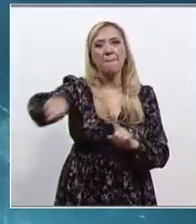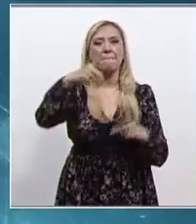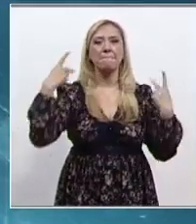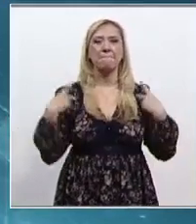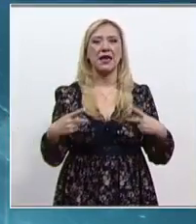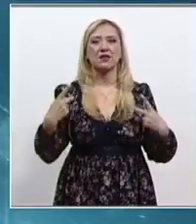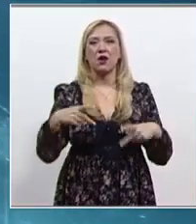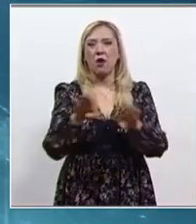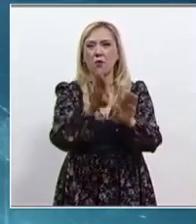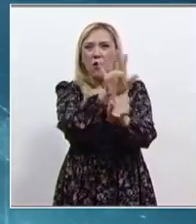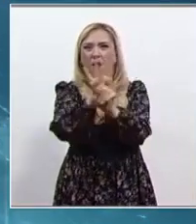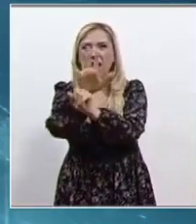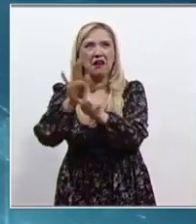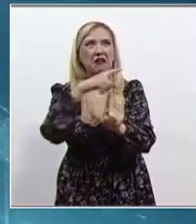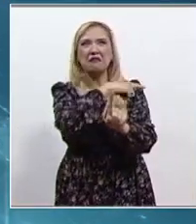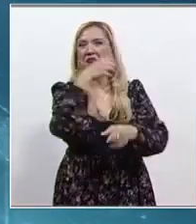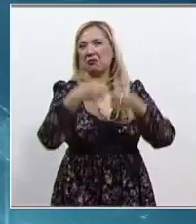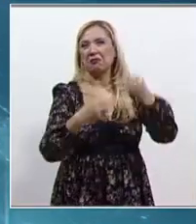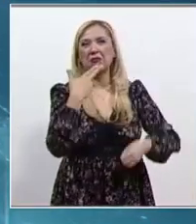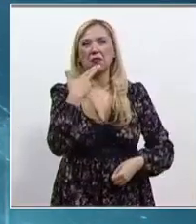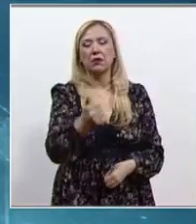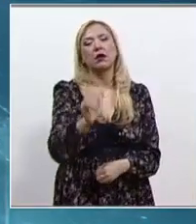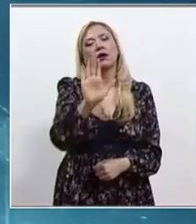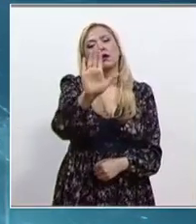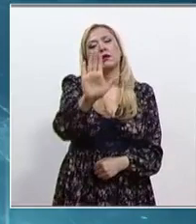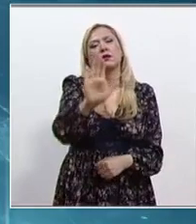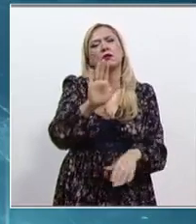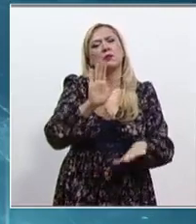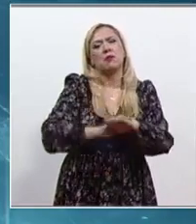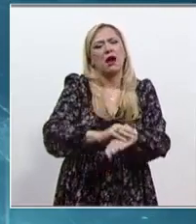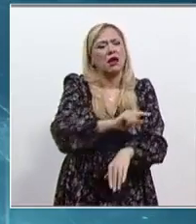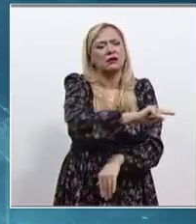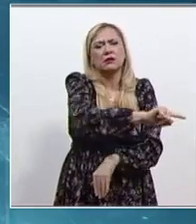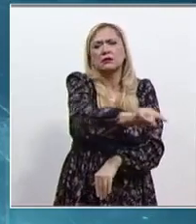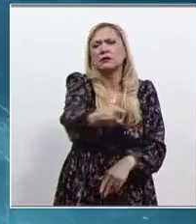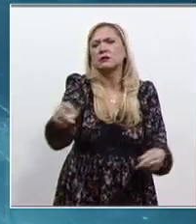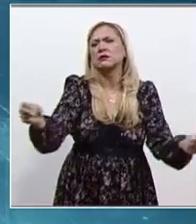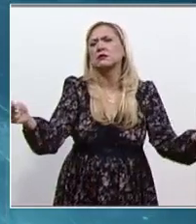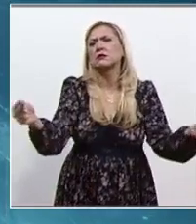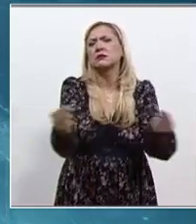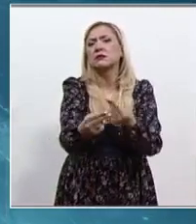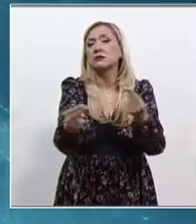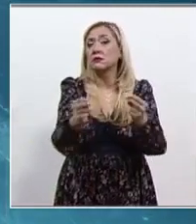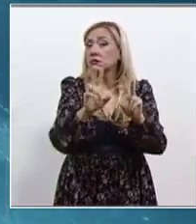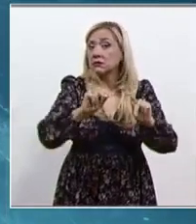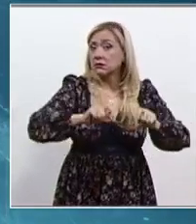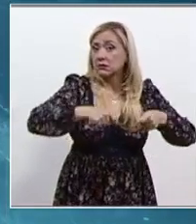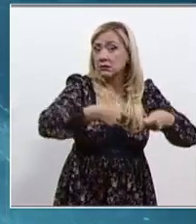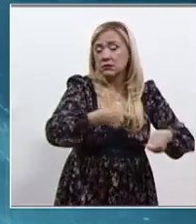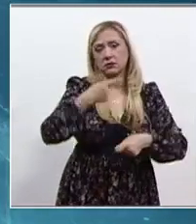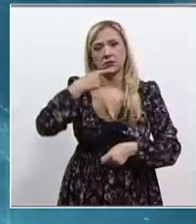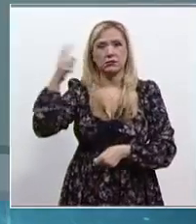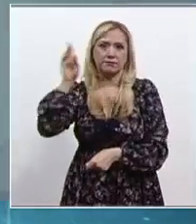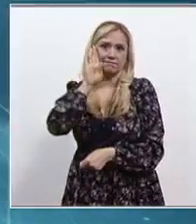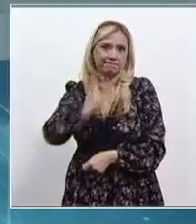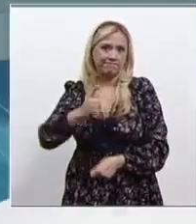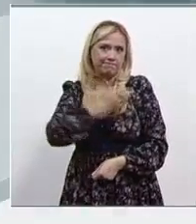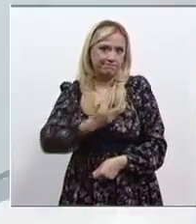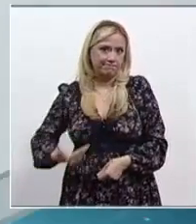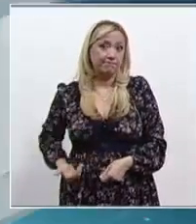de justicia dejan en el desamparo a quienes más lo necesitan, afirmó la ministra presidenta Norma Lucía